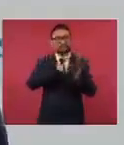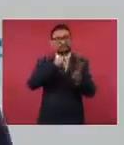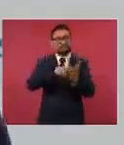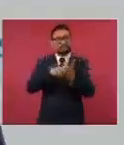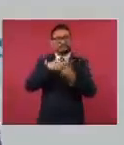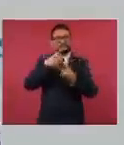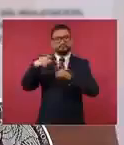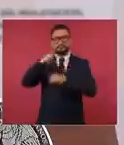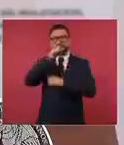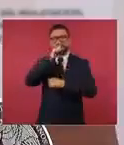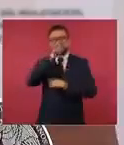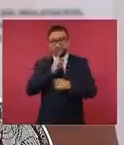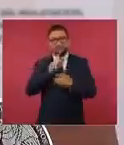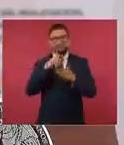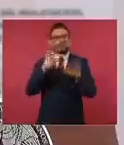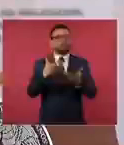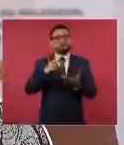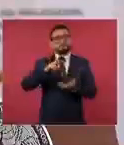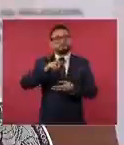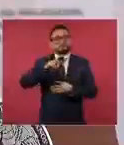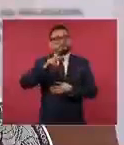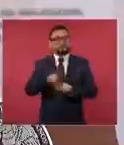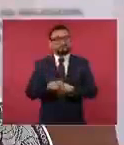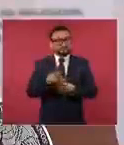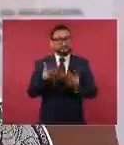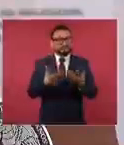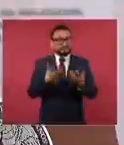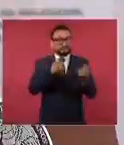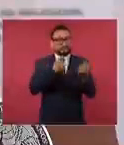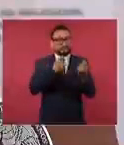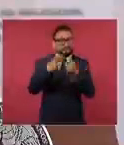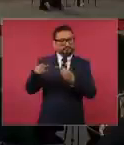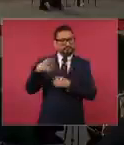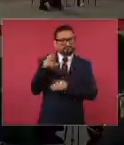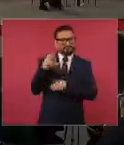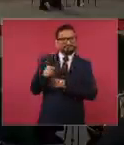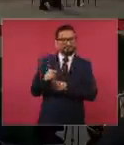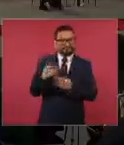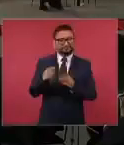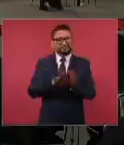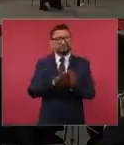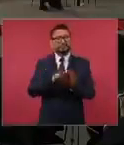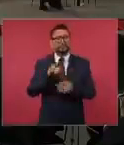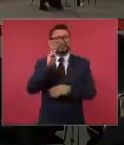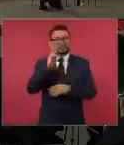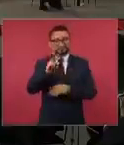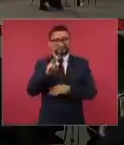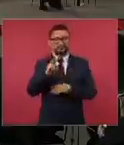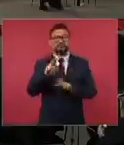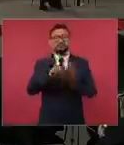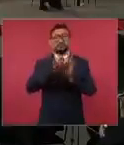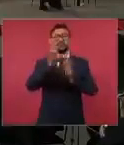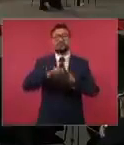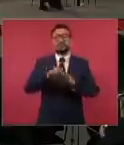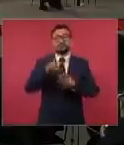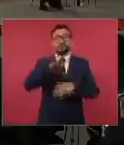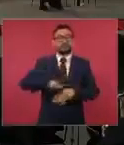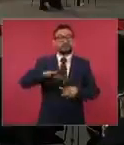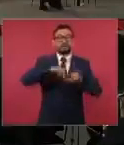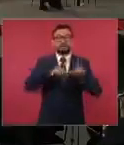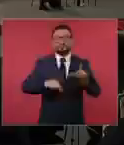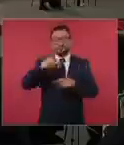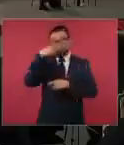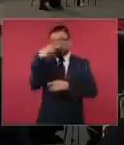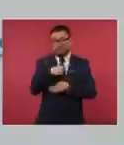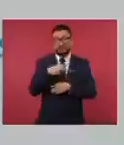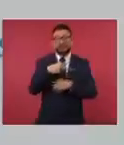infundadas, mentiras, y la verdad es que una que otra volada digna de meme, como que se acabará la democracia en nuestro país.